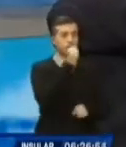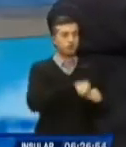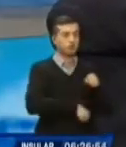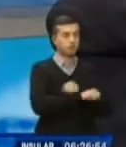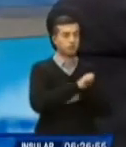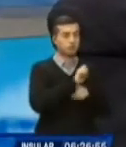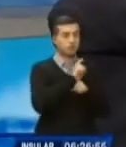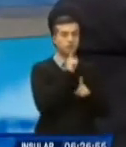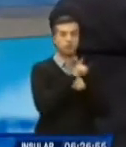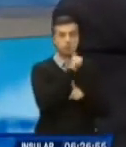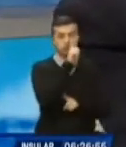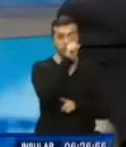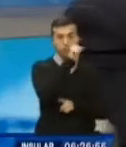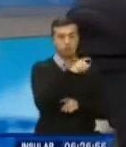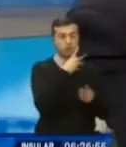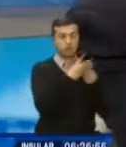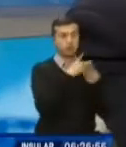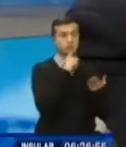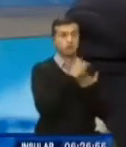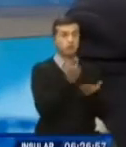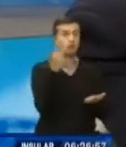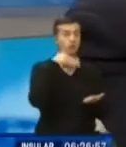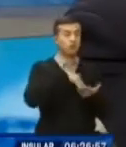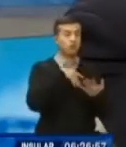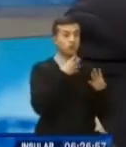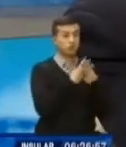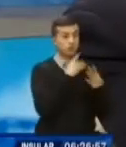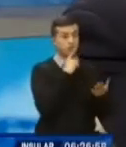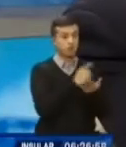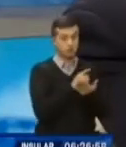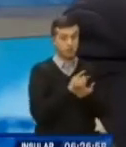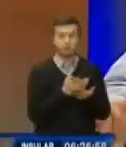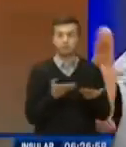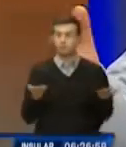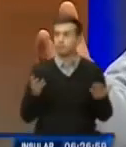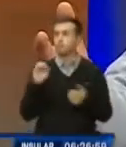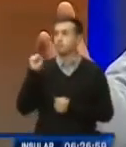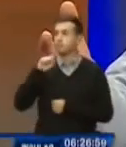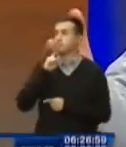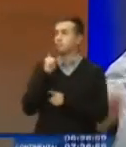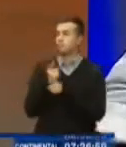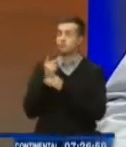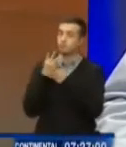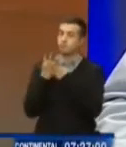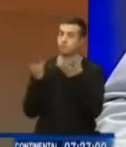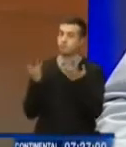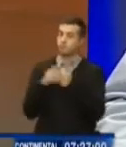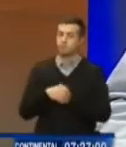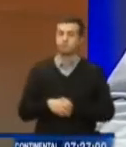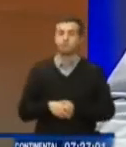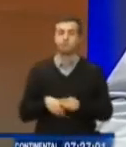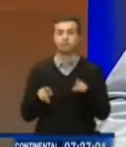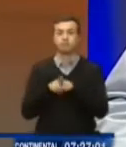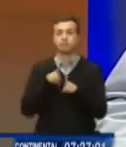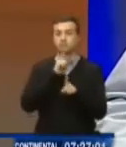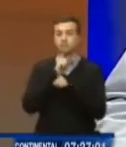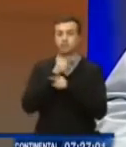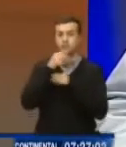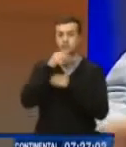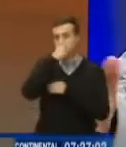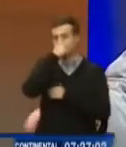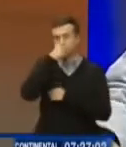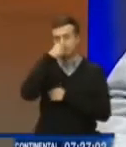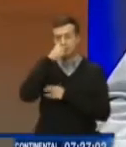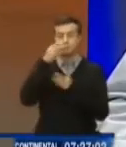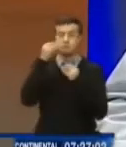de fútbol que fue privado de la libertad en su momento y vuelve a salvar la libertad mente que hemos tenido la presencia del narcotráfico